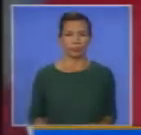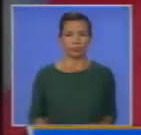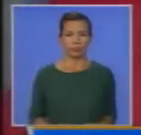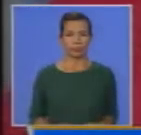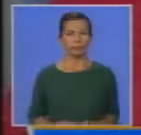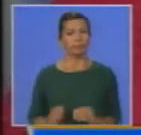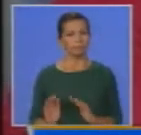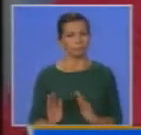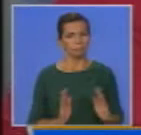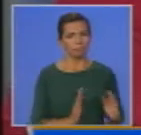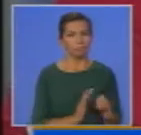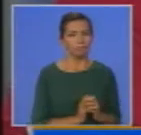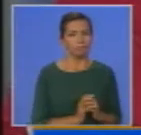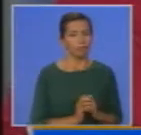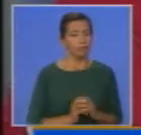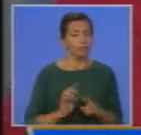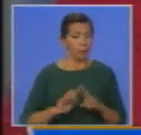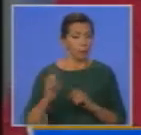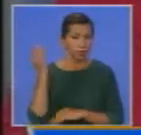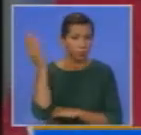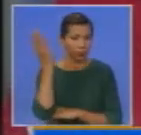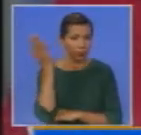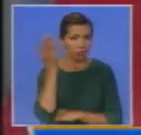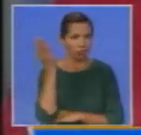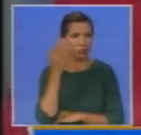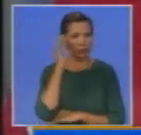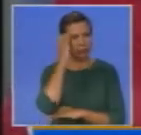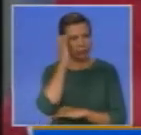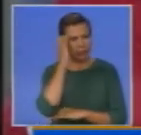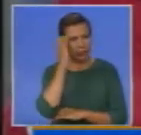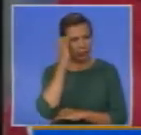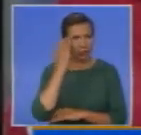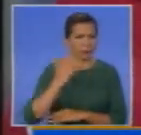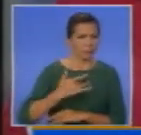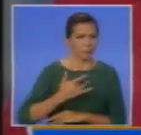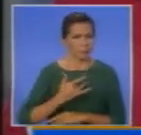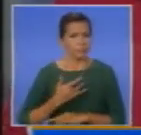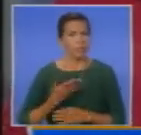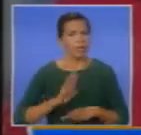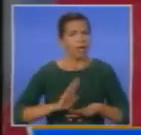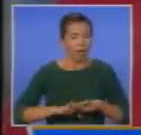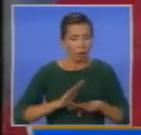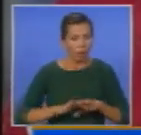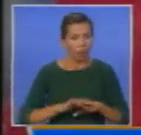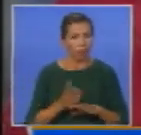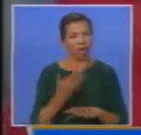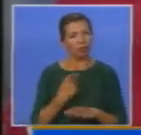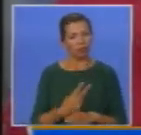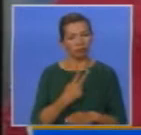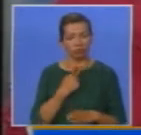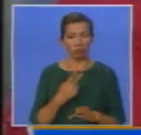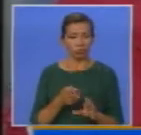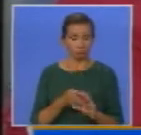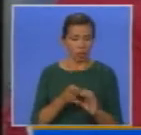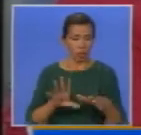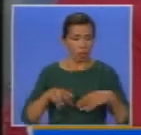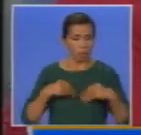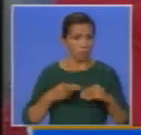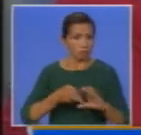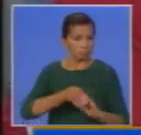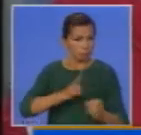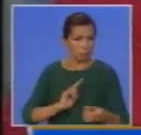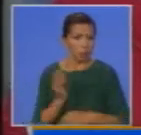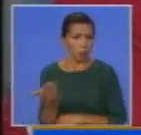Hay preocupación y malestar en los maestros de los planteles fiscales por la falta de reemplazos de quienes se acogieron a la